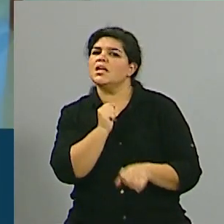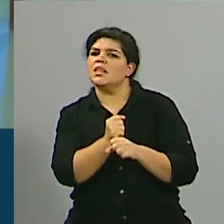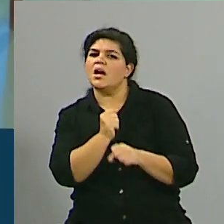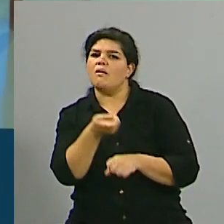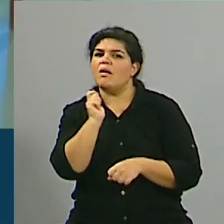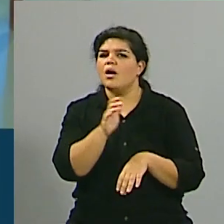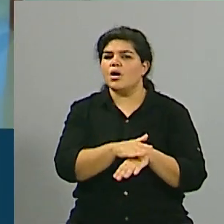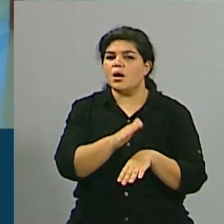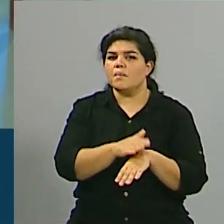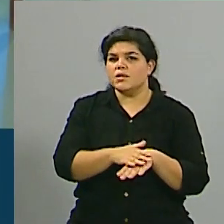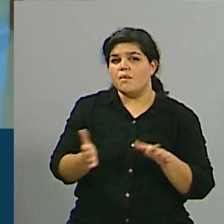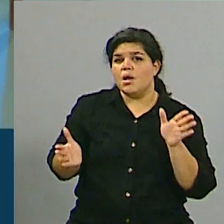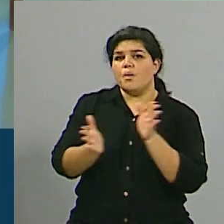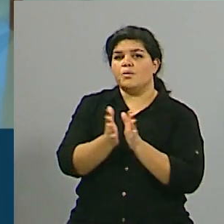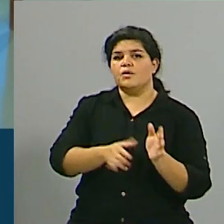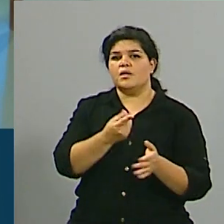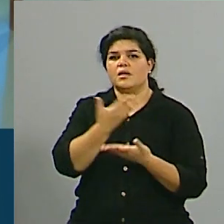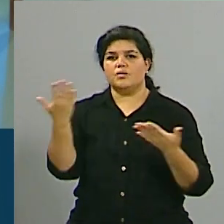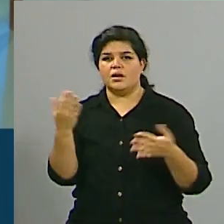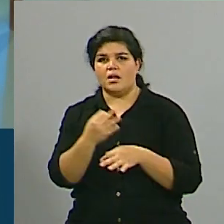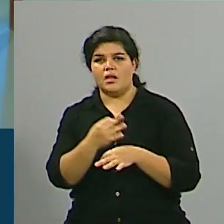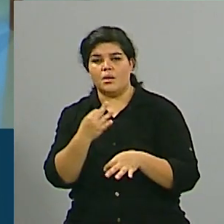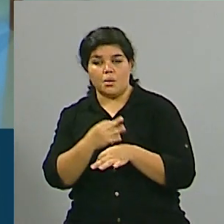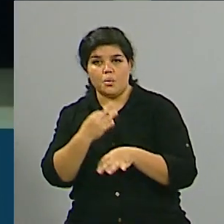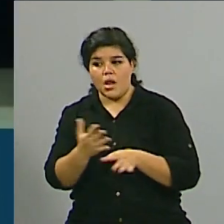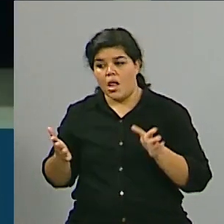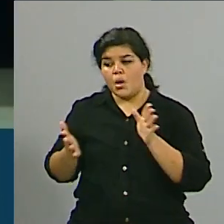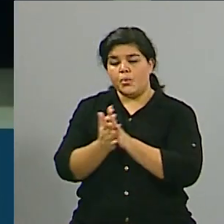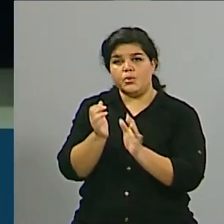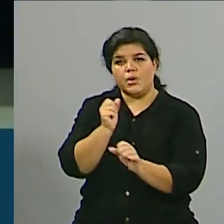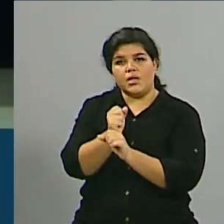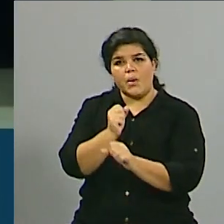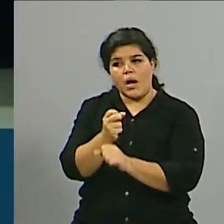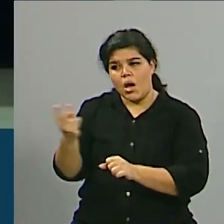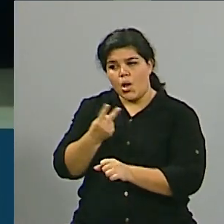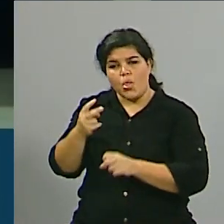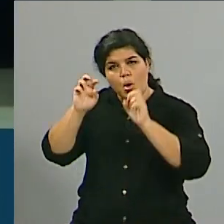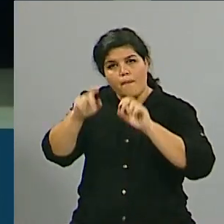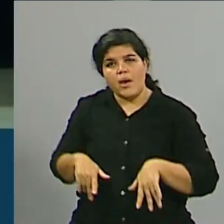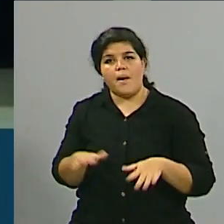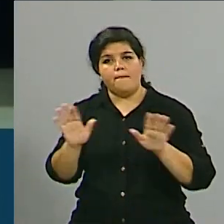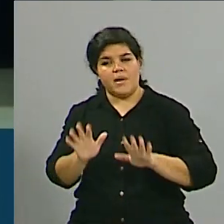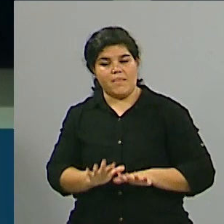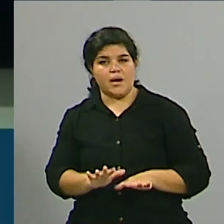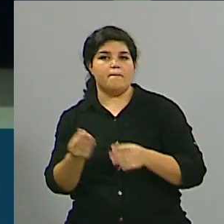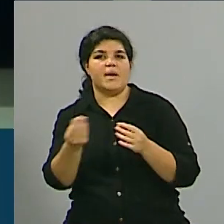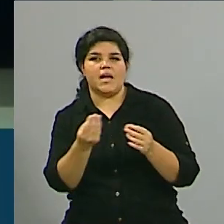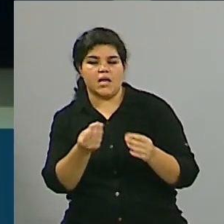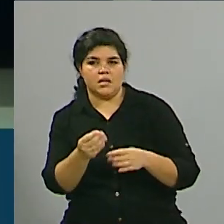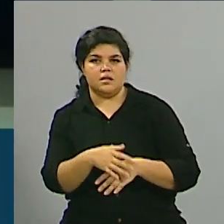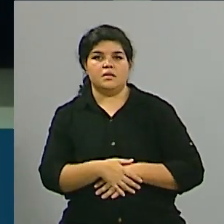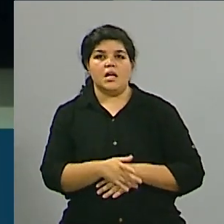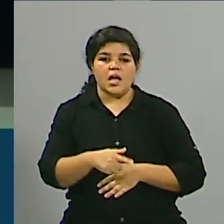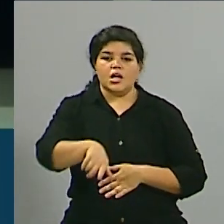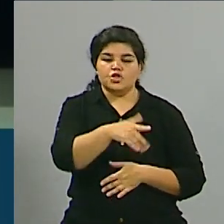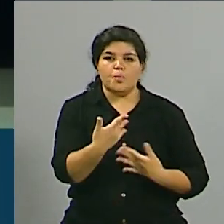de Escuelas, de trabajar e influir de tal forma de que los chicos puedan trabajar en el departamento, formarse